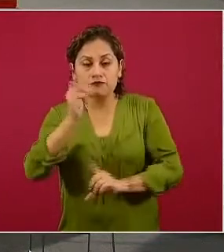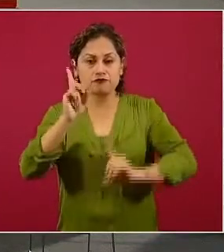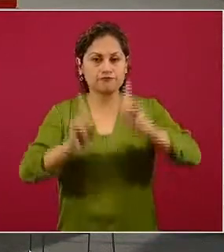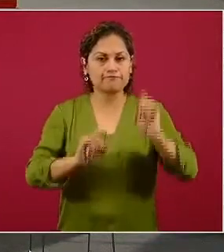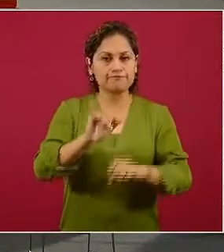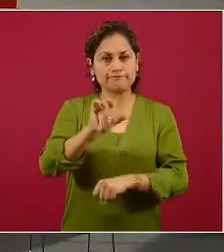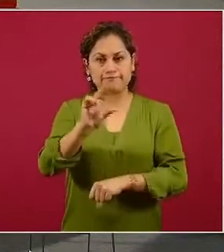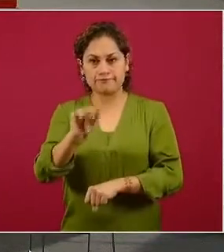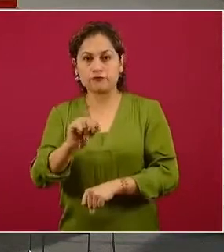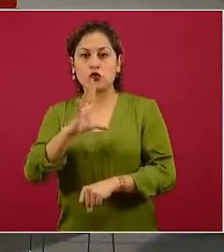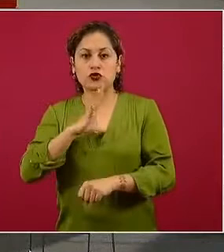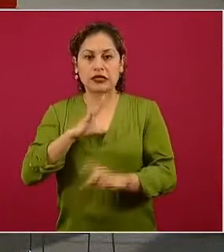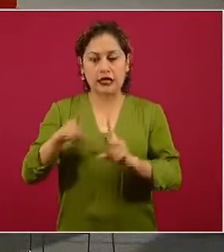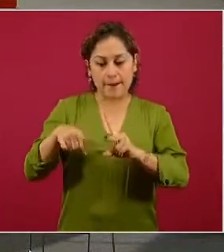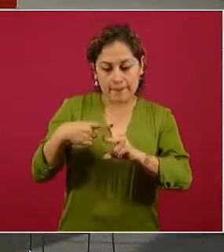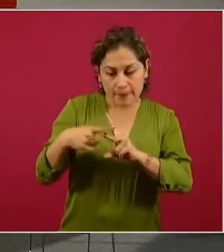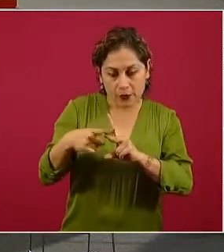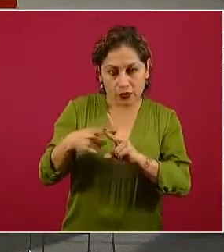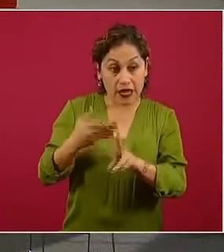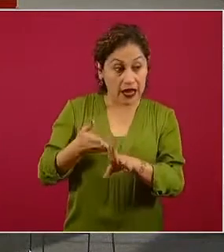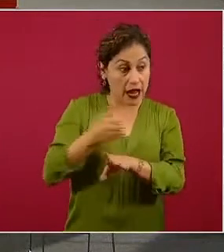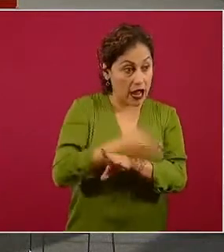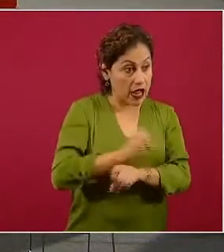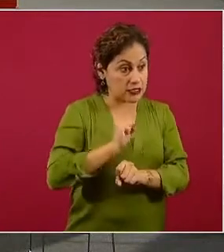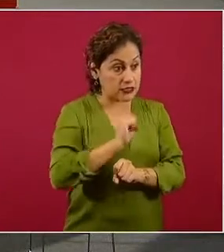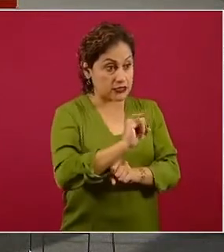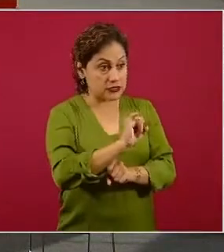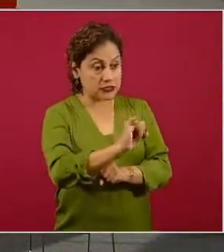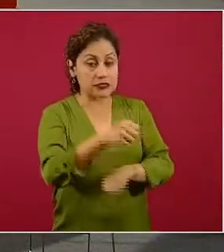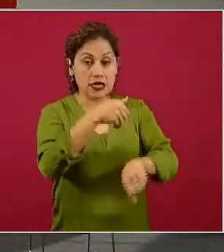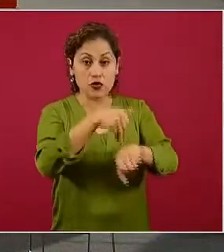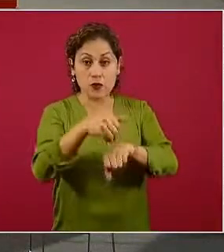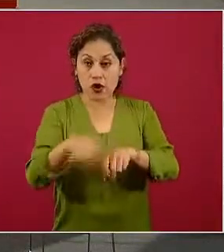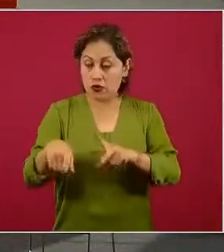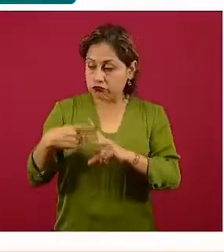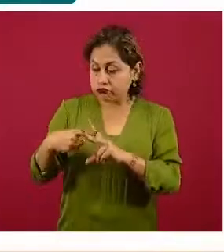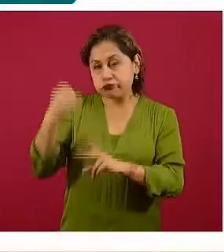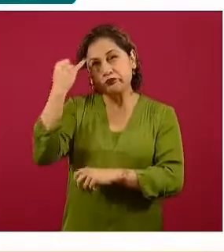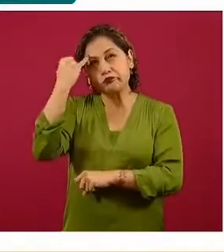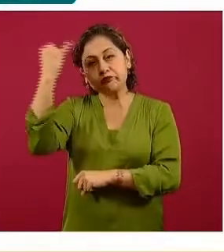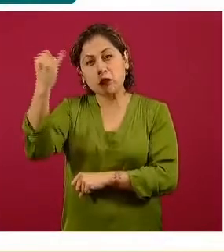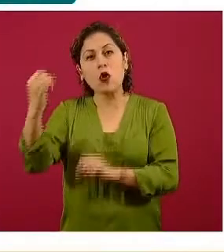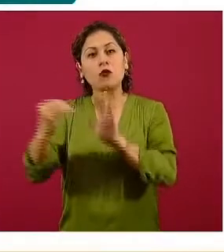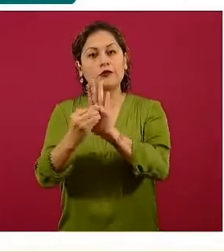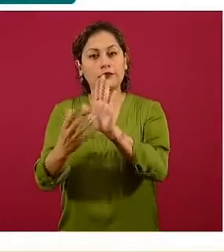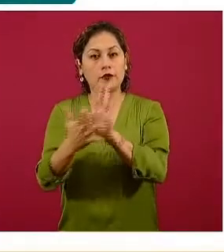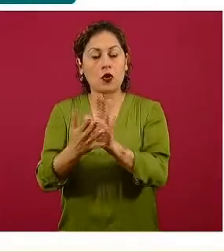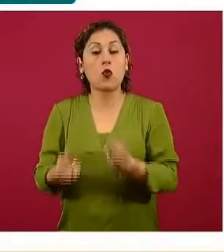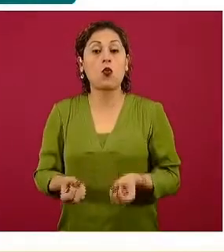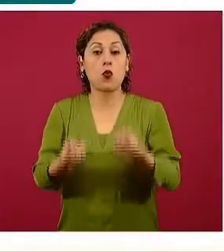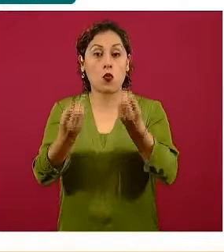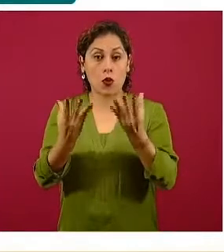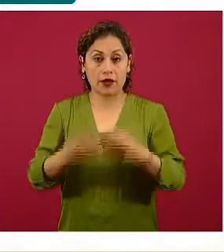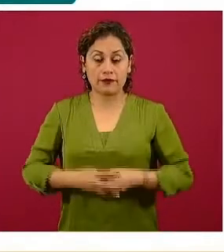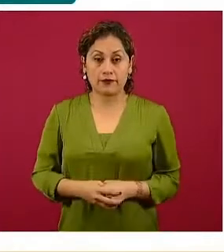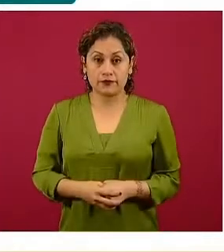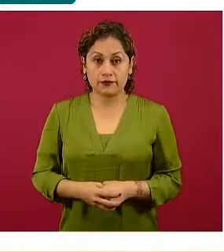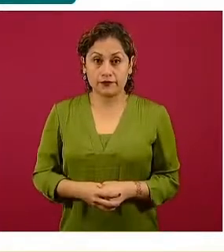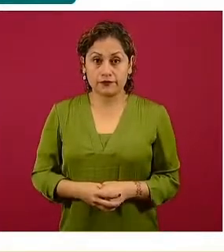este momento en base al porcentaje de positividad para cada semana, estimando y por lo tanto sumando a los